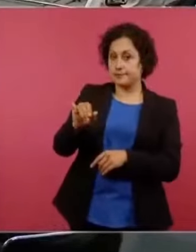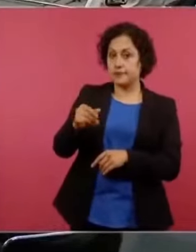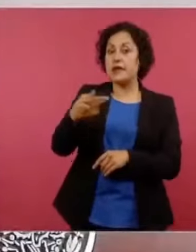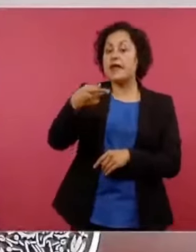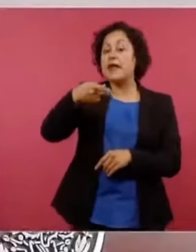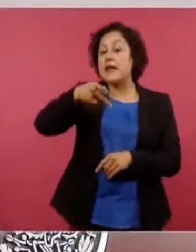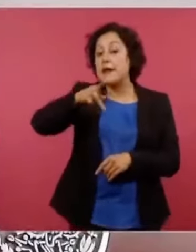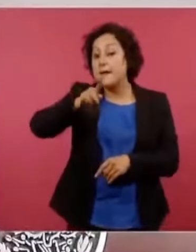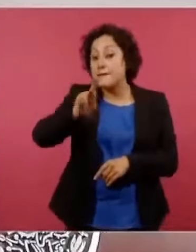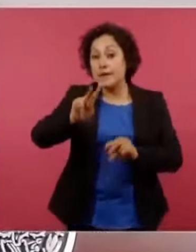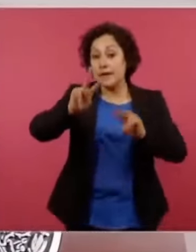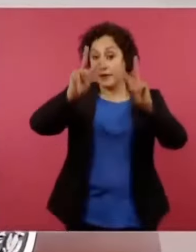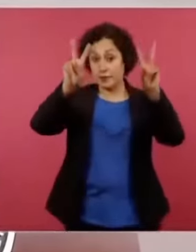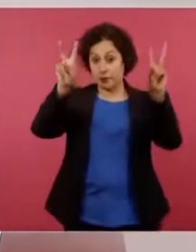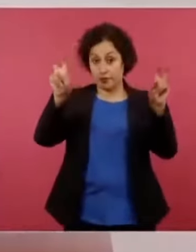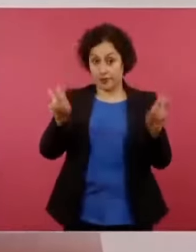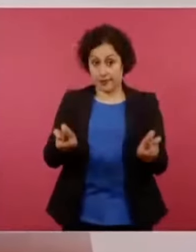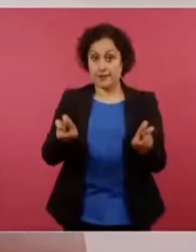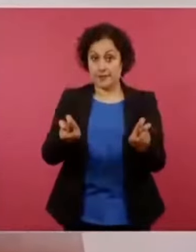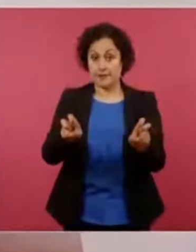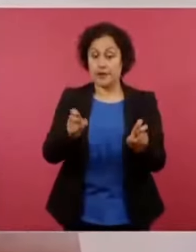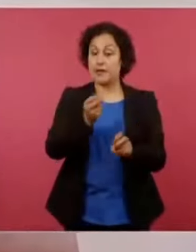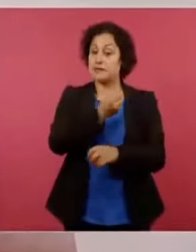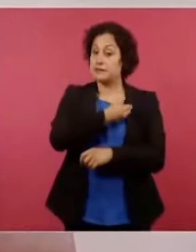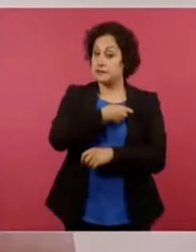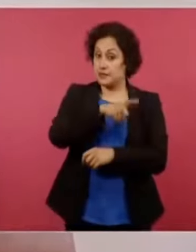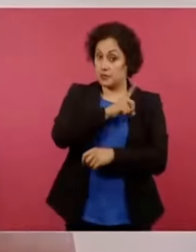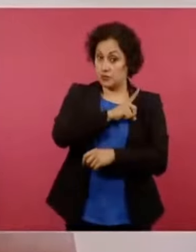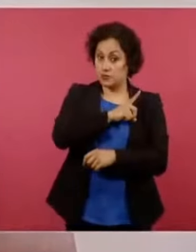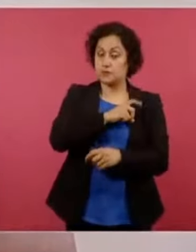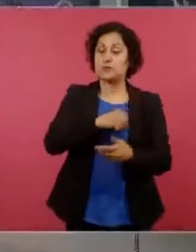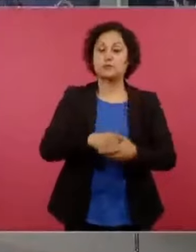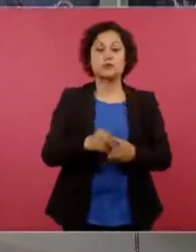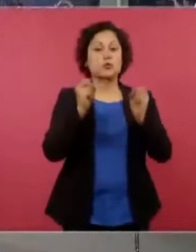tratar todo lo relacionado con salud. De acuerdo. Y bueno.